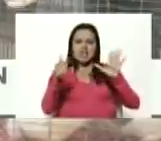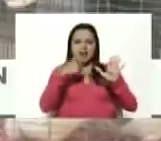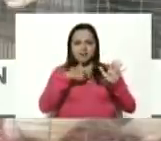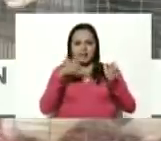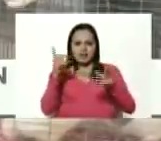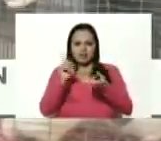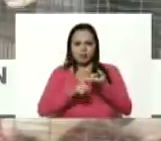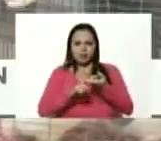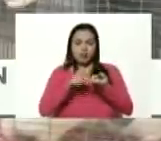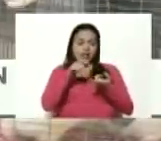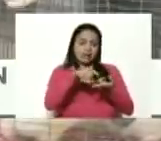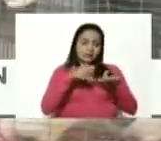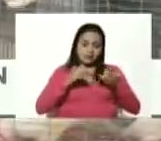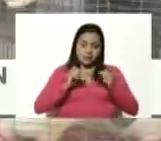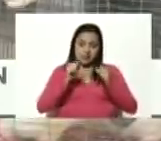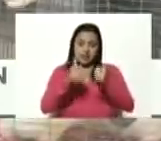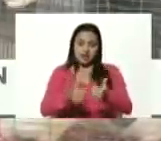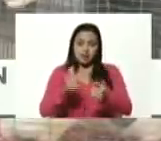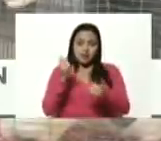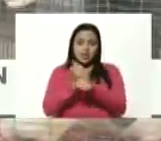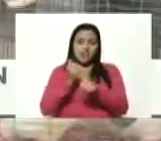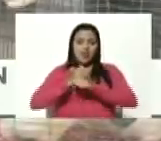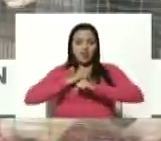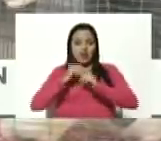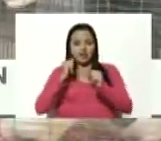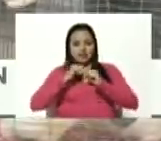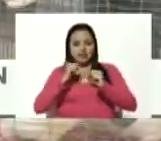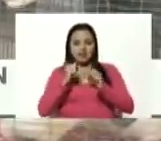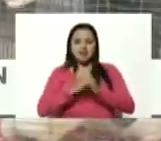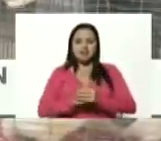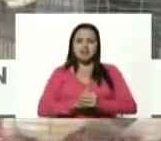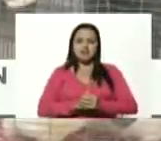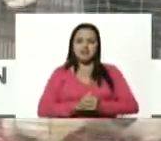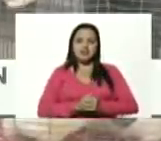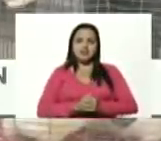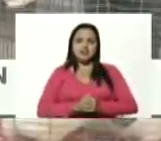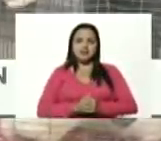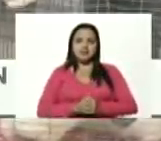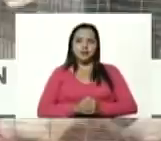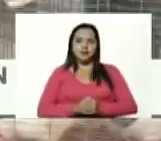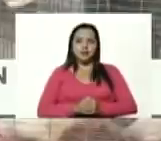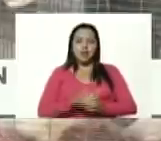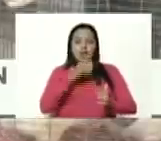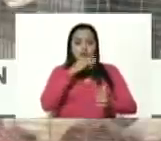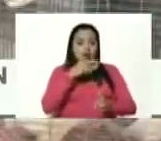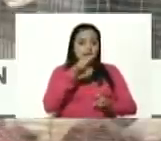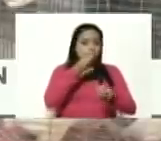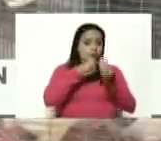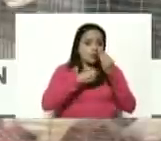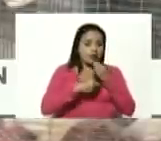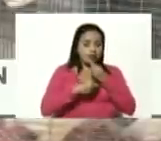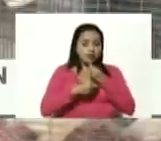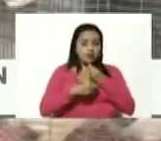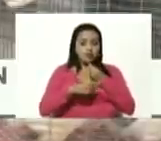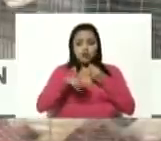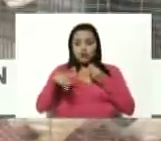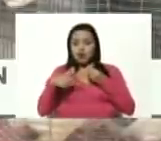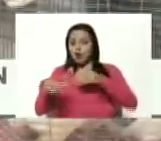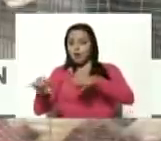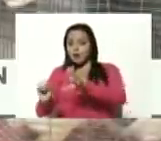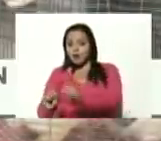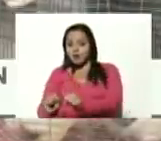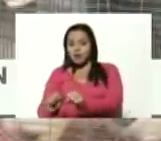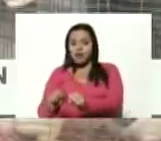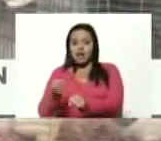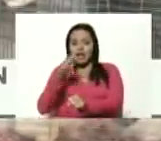eso comenzamos la producción de gallinas. El estipendio no lo consumíamos, sino que comprábamos alimentos para